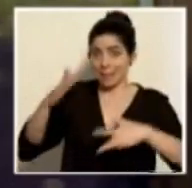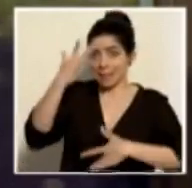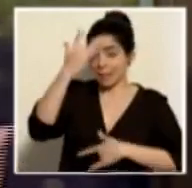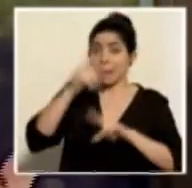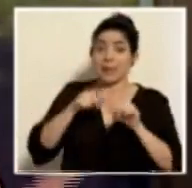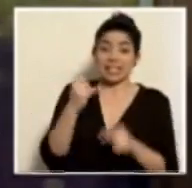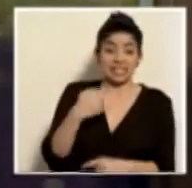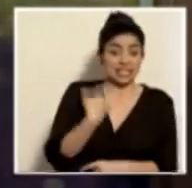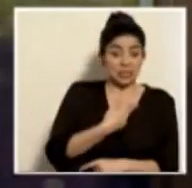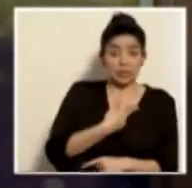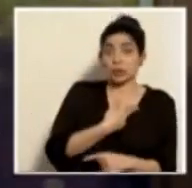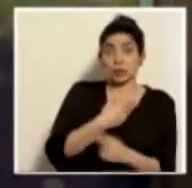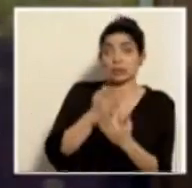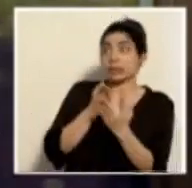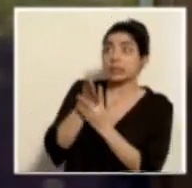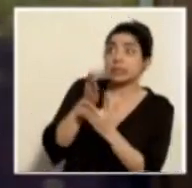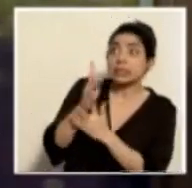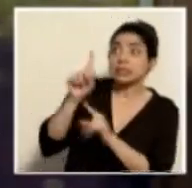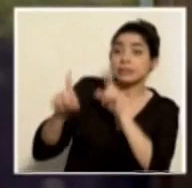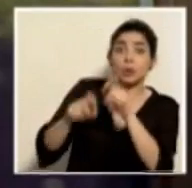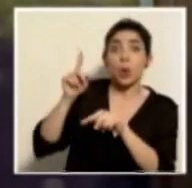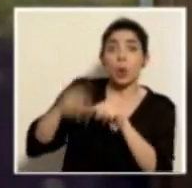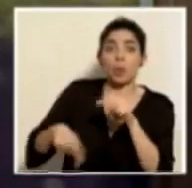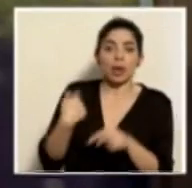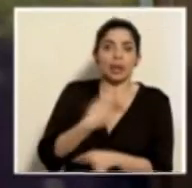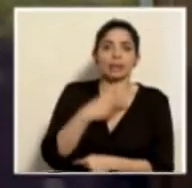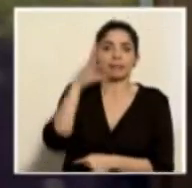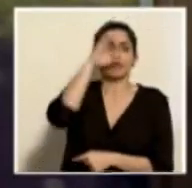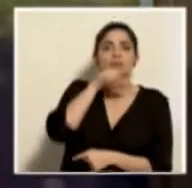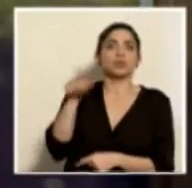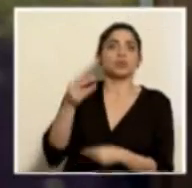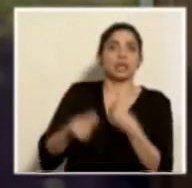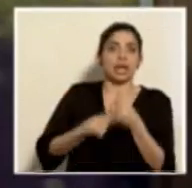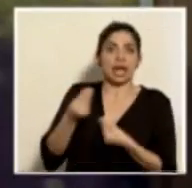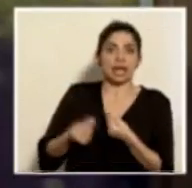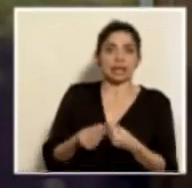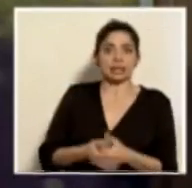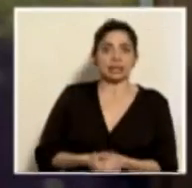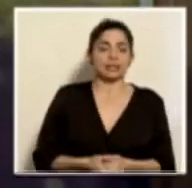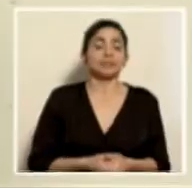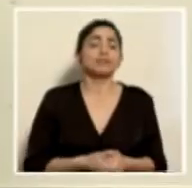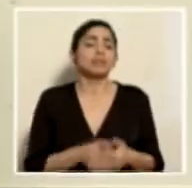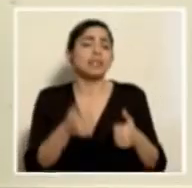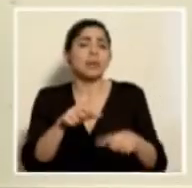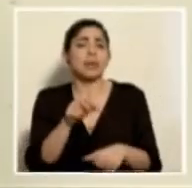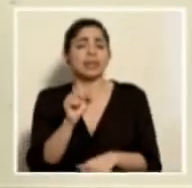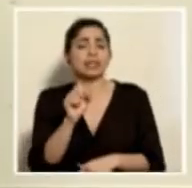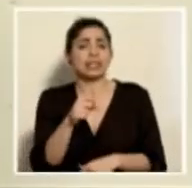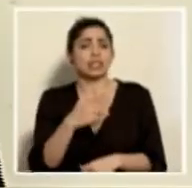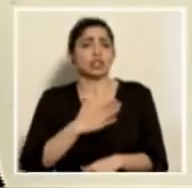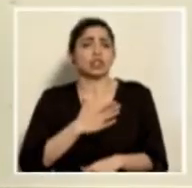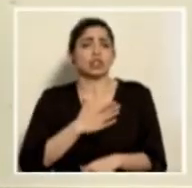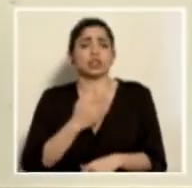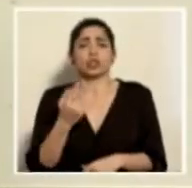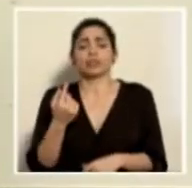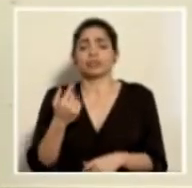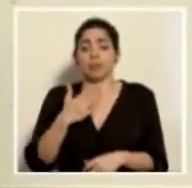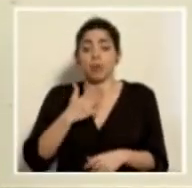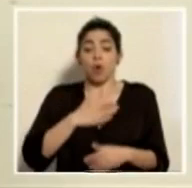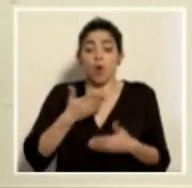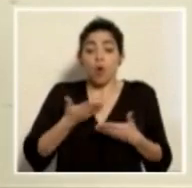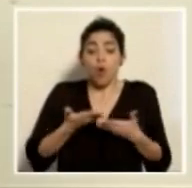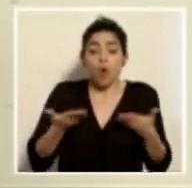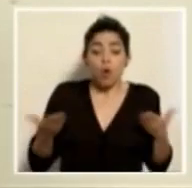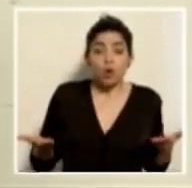pero si nosotros no tenemos acceso a usted para preguntarle, no nos vamos a dar cuenta de qué está haciendo. De acuerdo. No, en eso yo delego mucho. Yo en las cosas